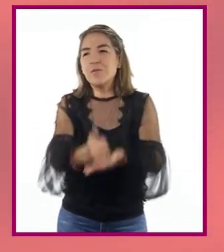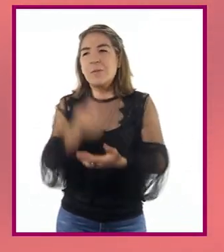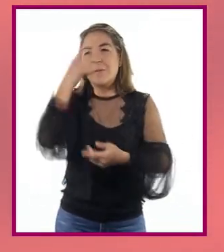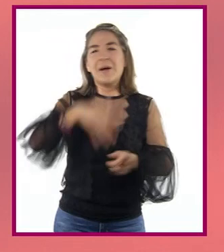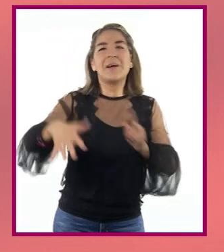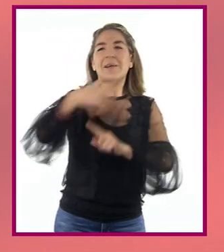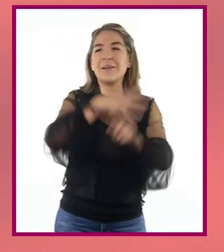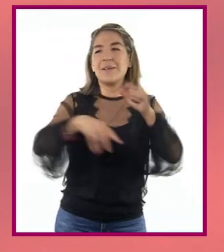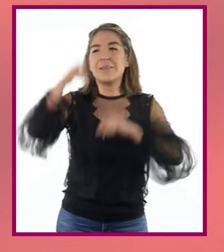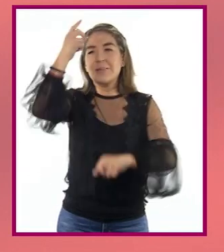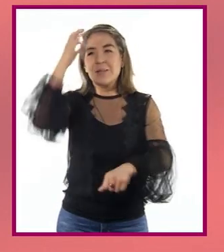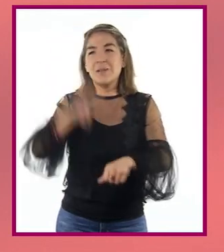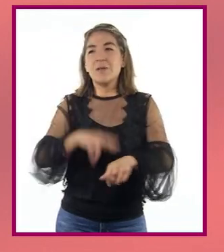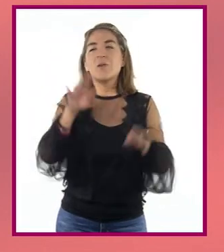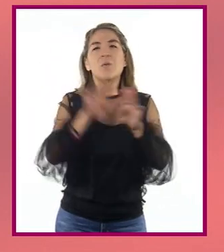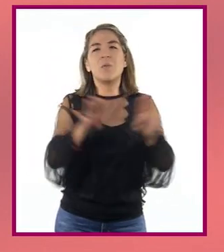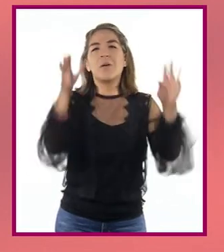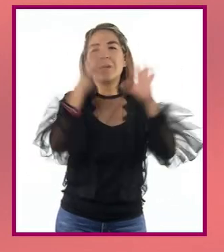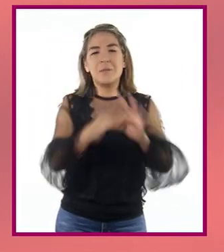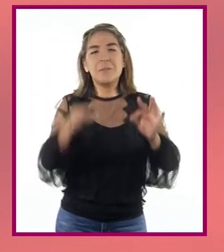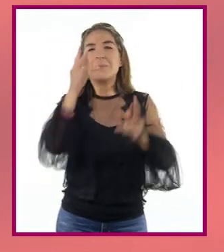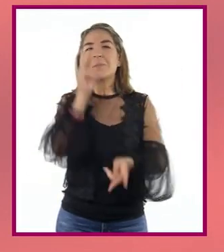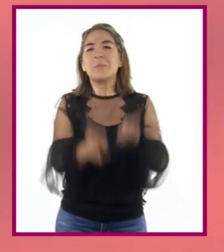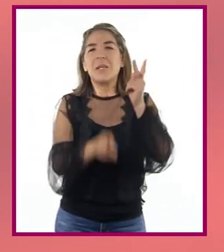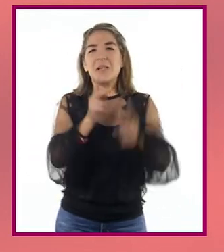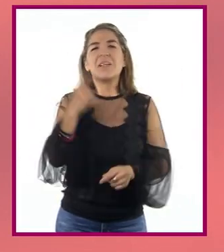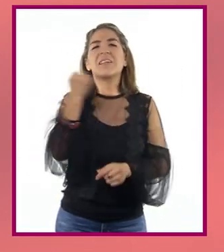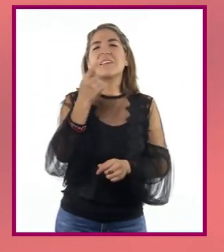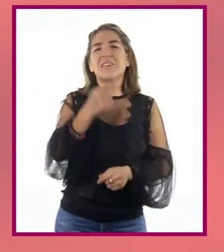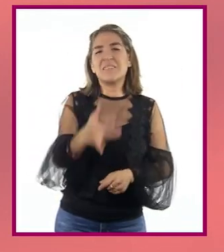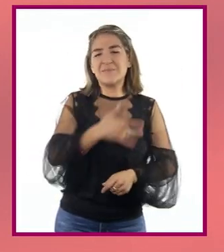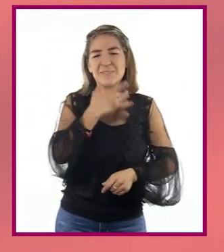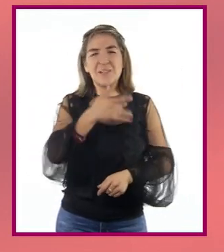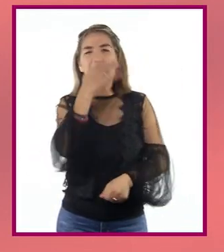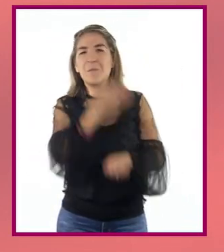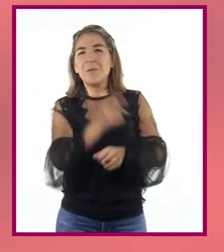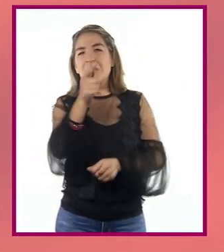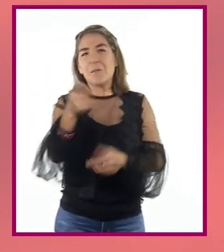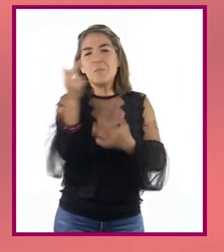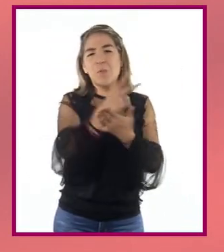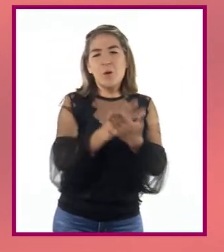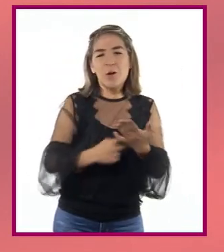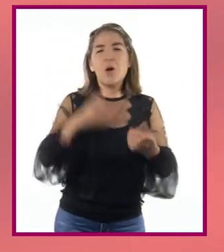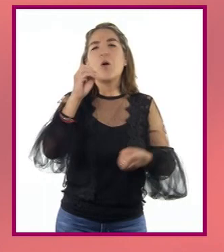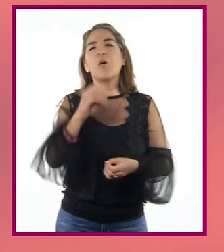escolares o una en la que nos platiquen qué les parecen nuestros programas o